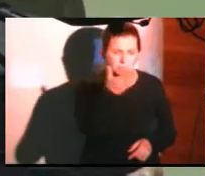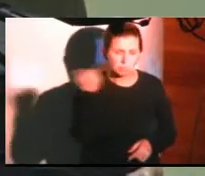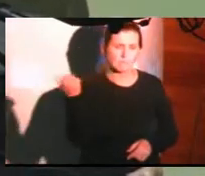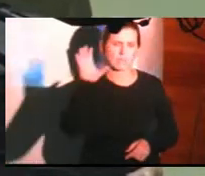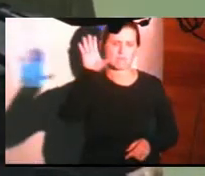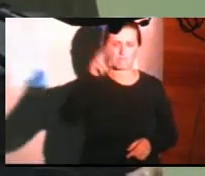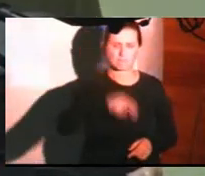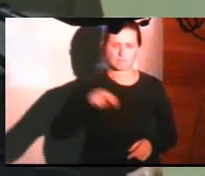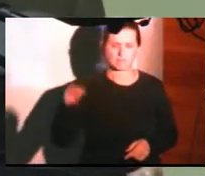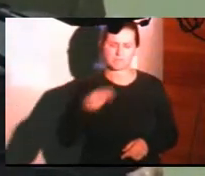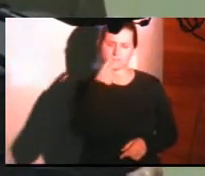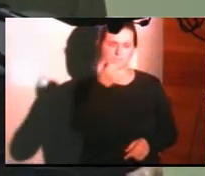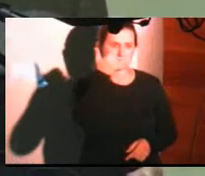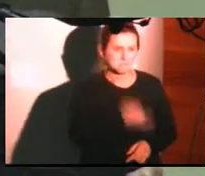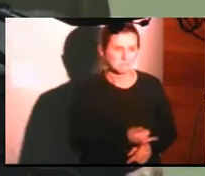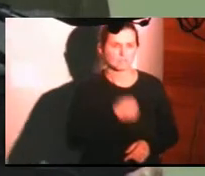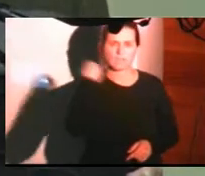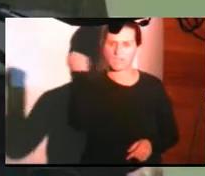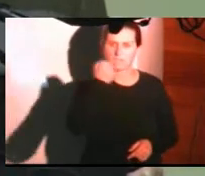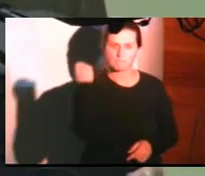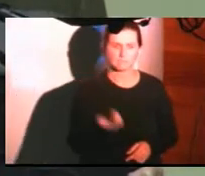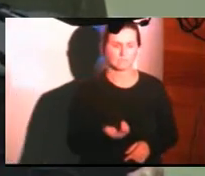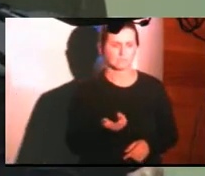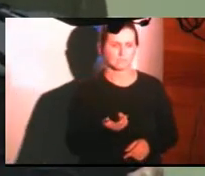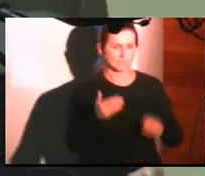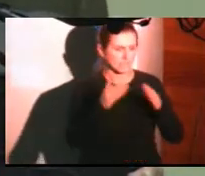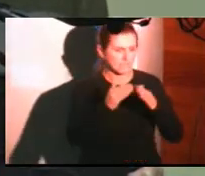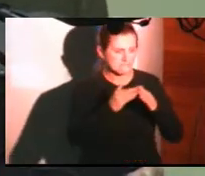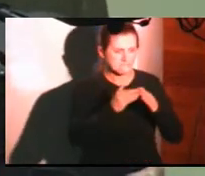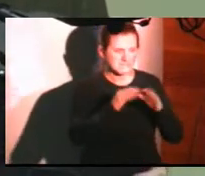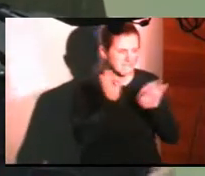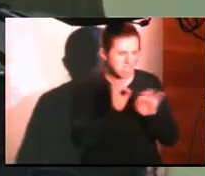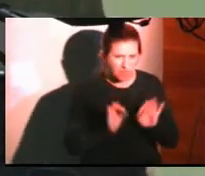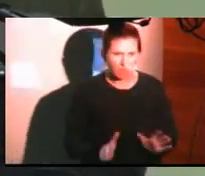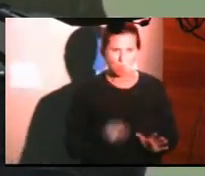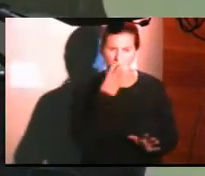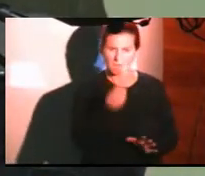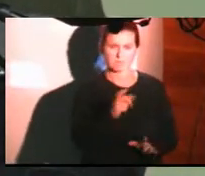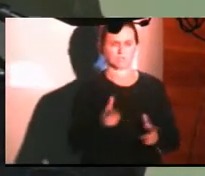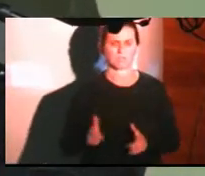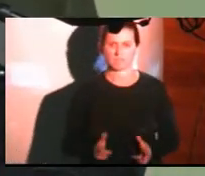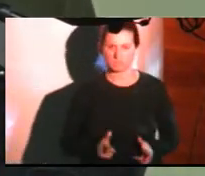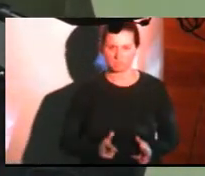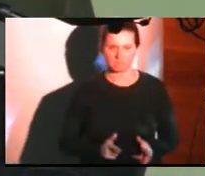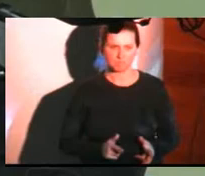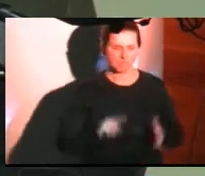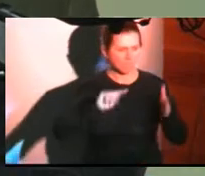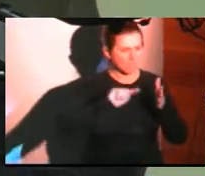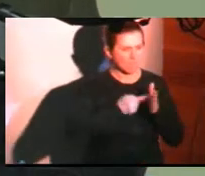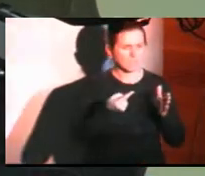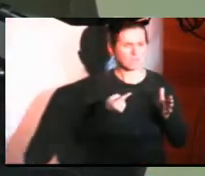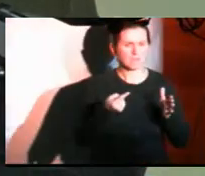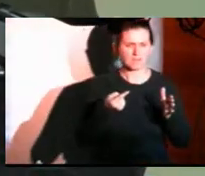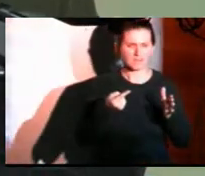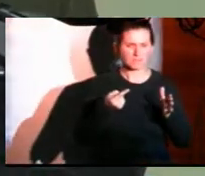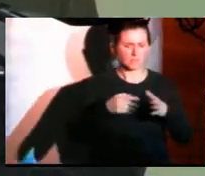más alejada. La electricidad que en las grandes ciudades se piensa simplemente cómo bajar una